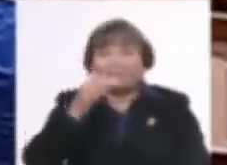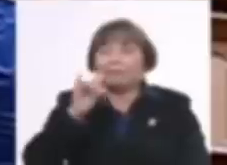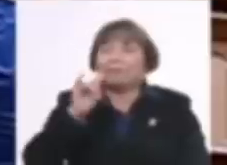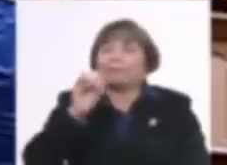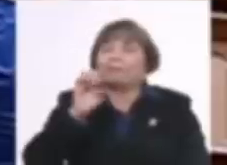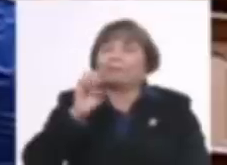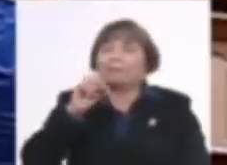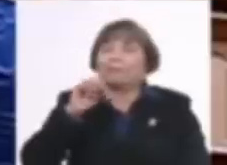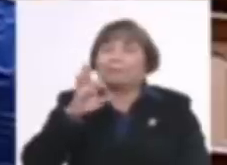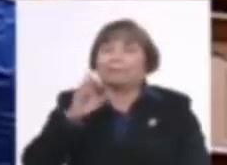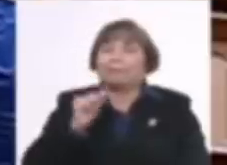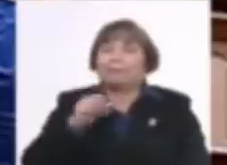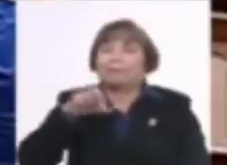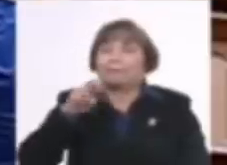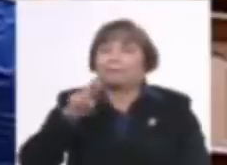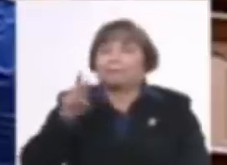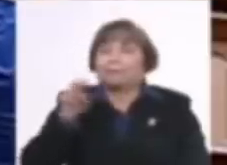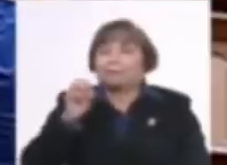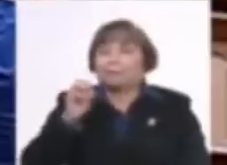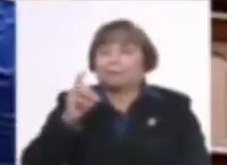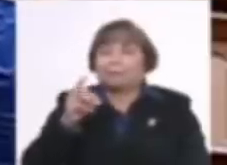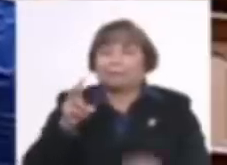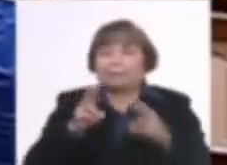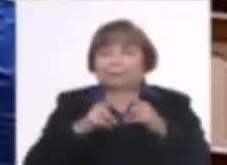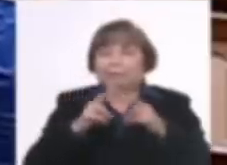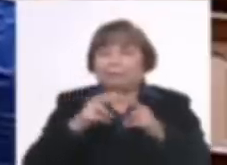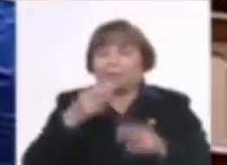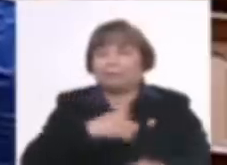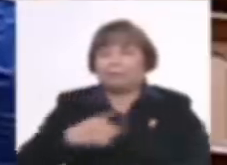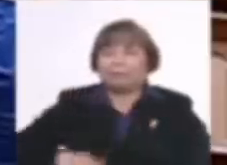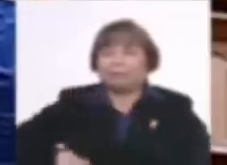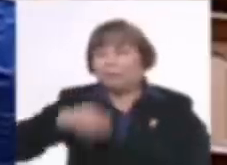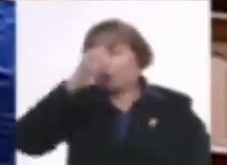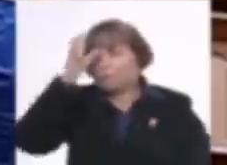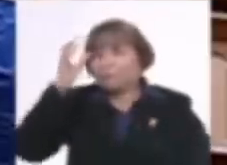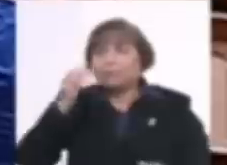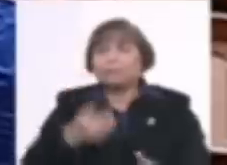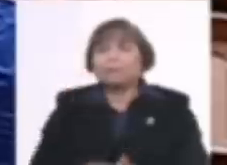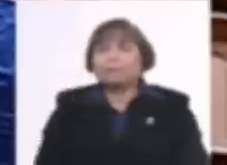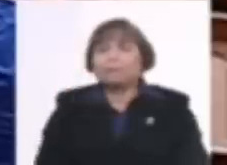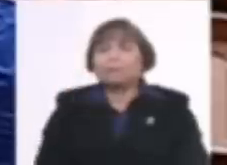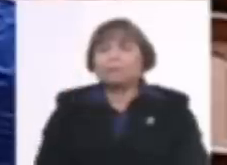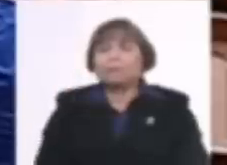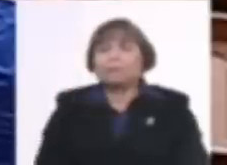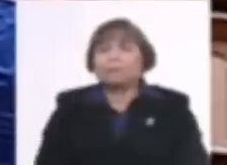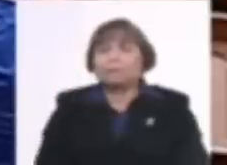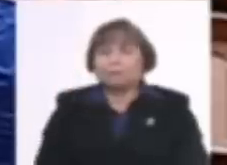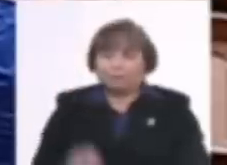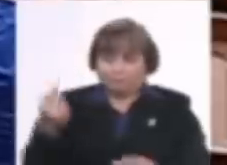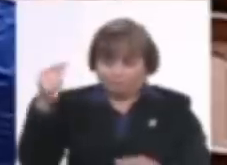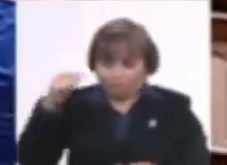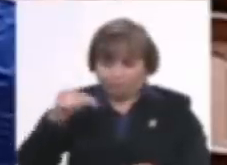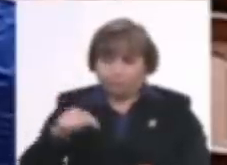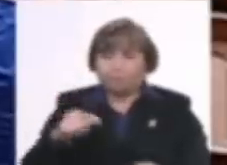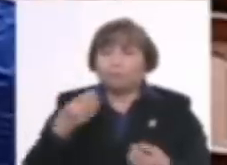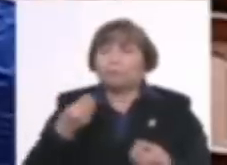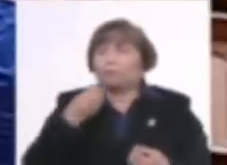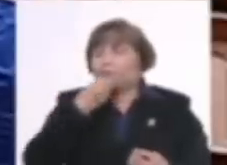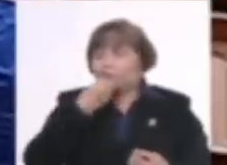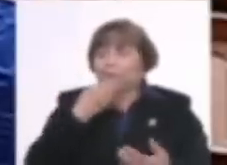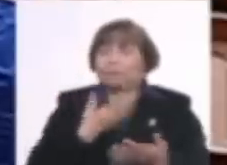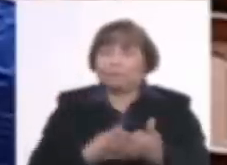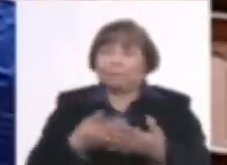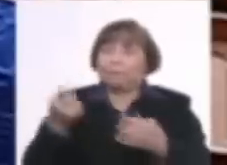señorita Jennifer Paredes, cuñada del presidente, por venir, porque es bueno que